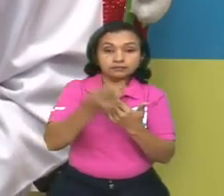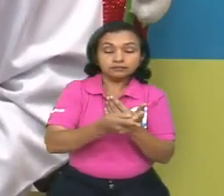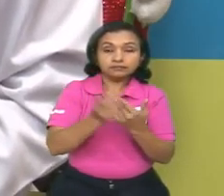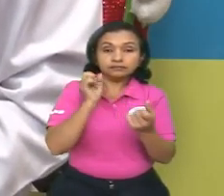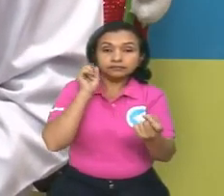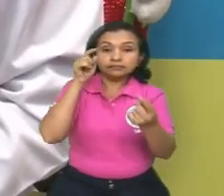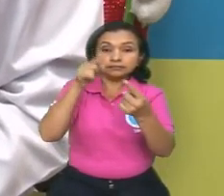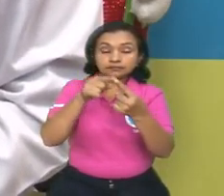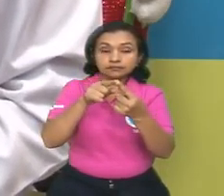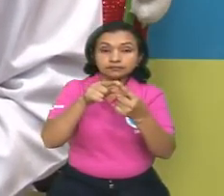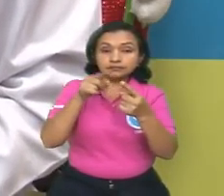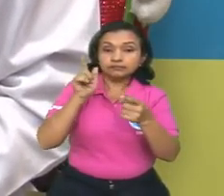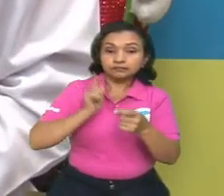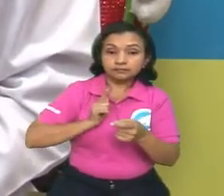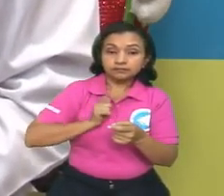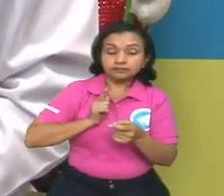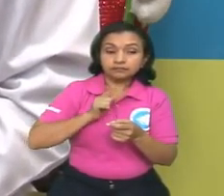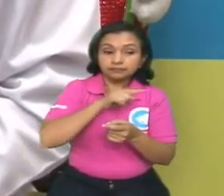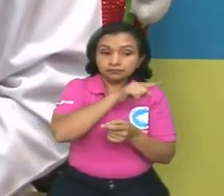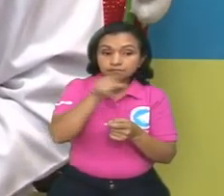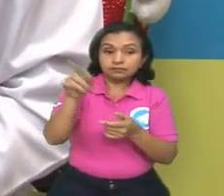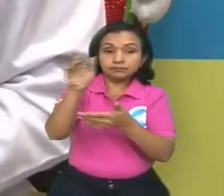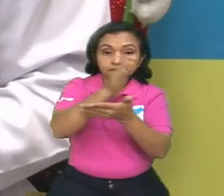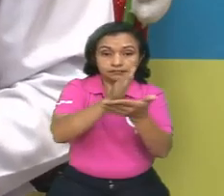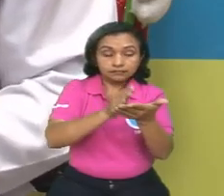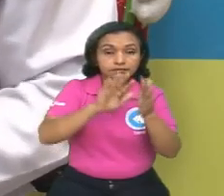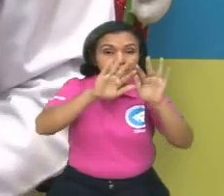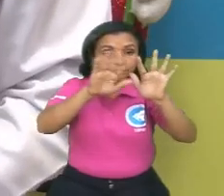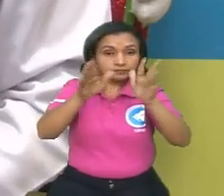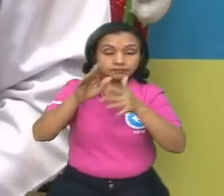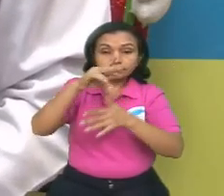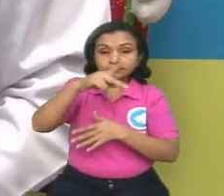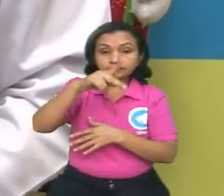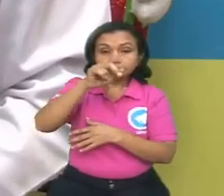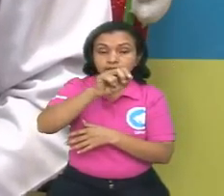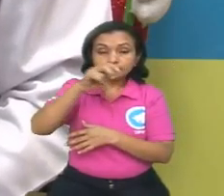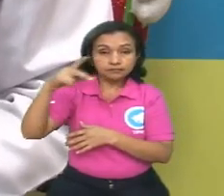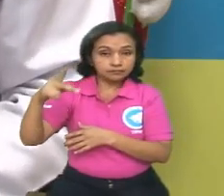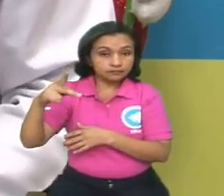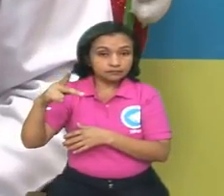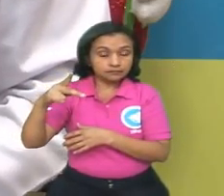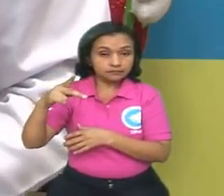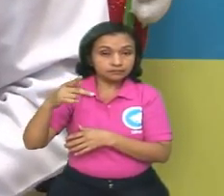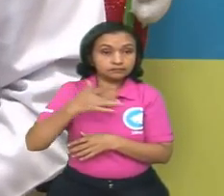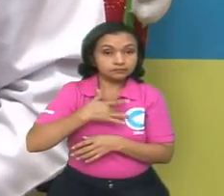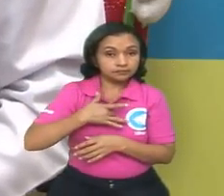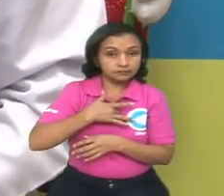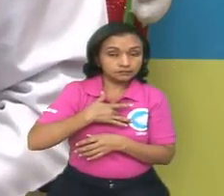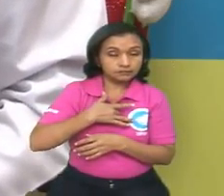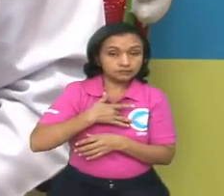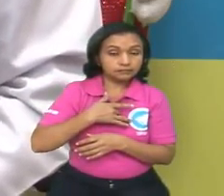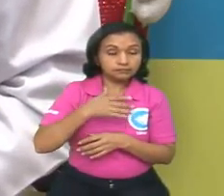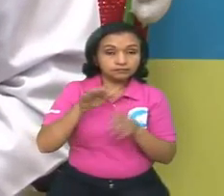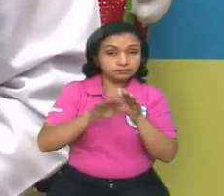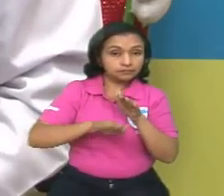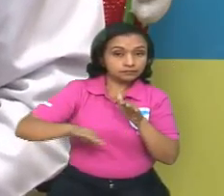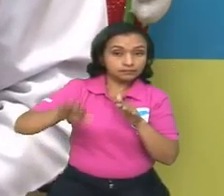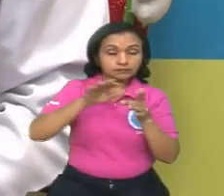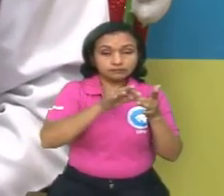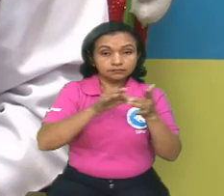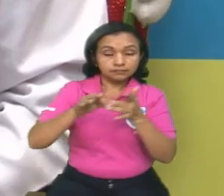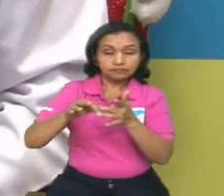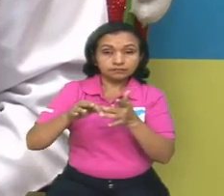de tener la captación de este tipo de lesiones. Se realiza su PAP. Si requiere en ese momento una revisión o algo más, nosotros